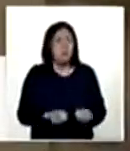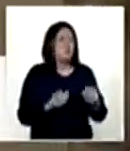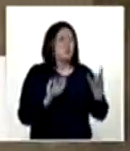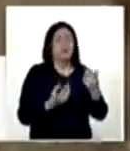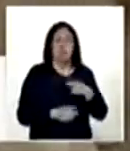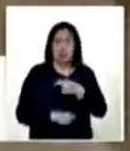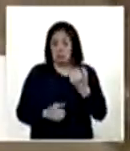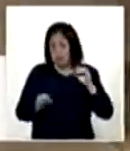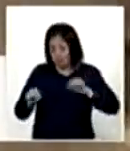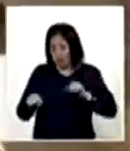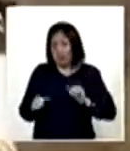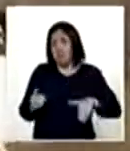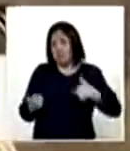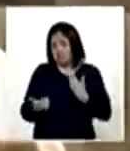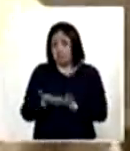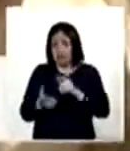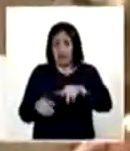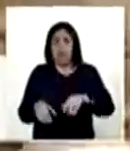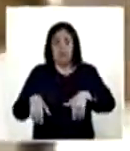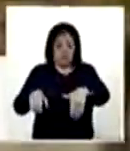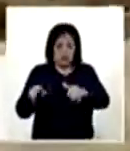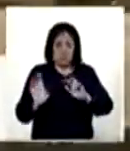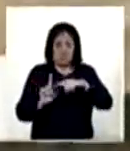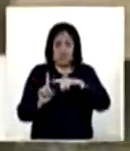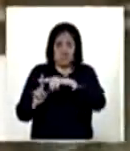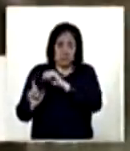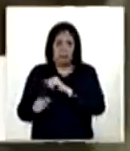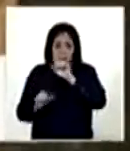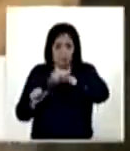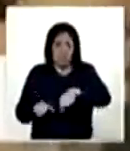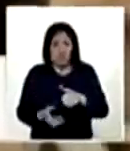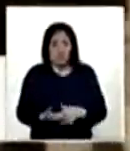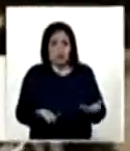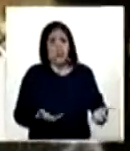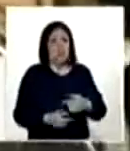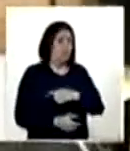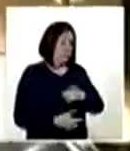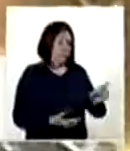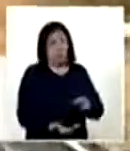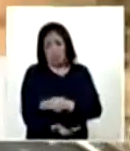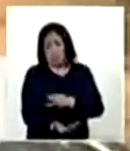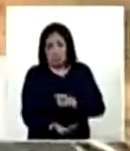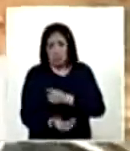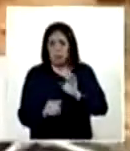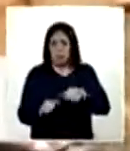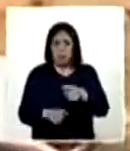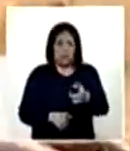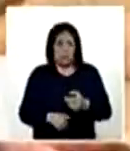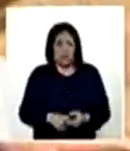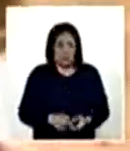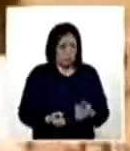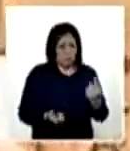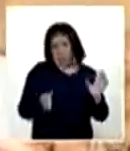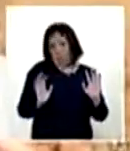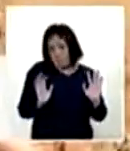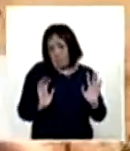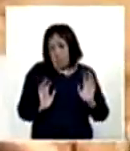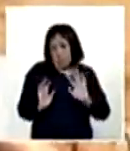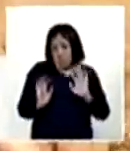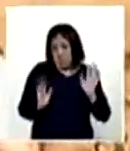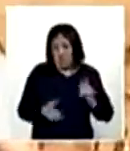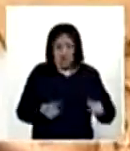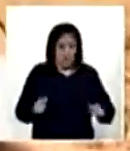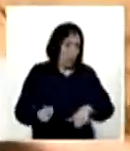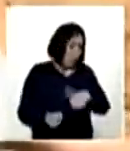madrugado para venir acá al cementerio de Nueva Esperanza y adelantar nuestros temas. ¿Ya? ¿Vienen solamente, digamos, para tocar para